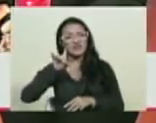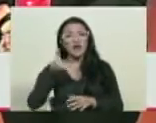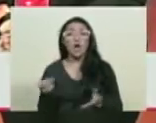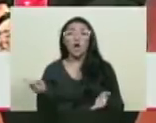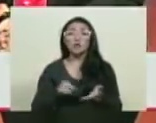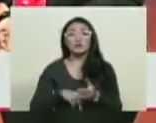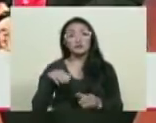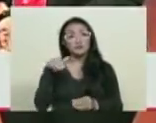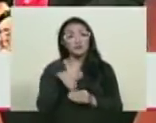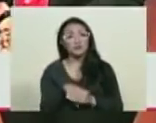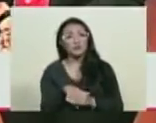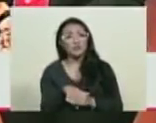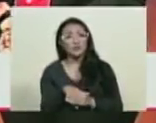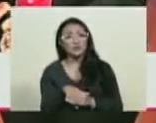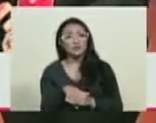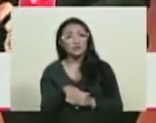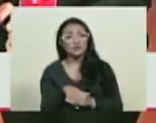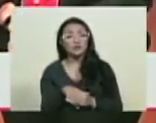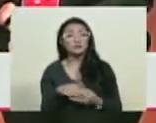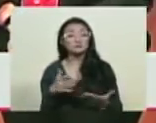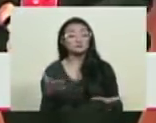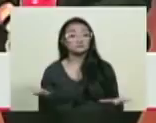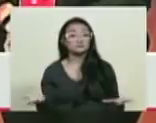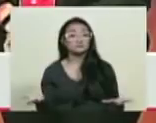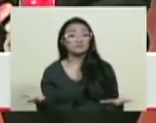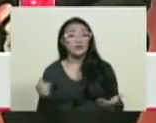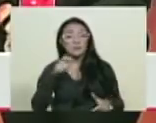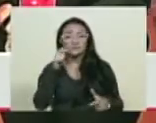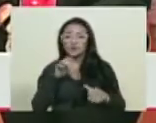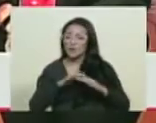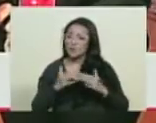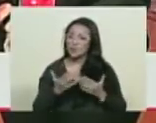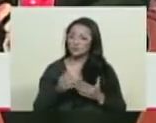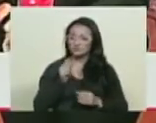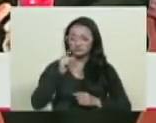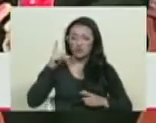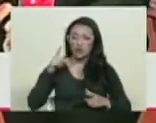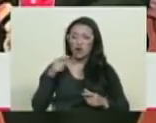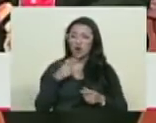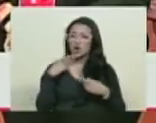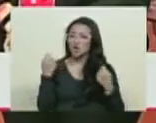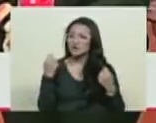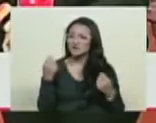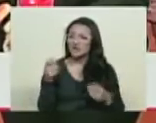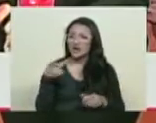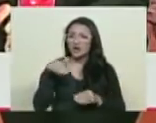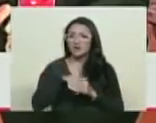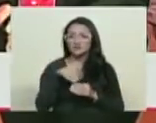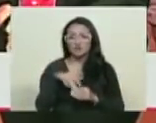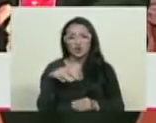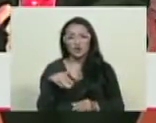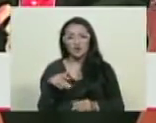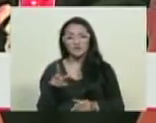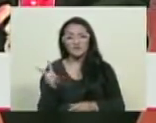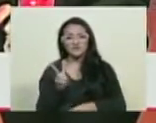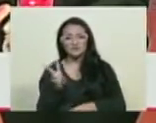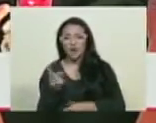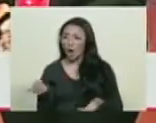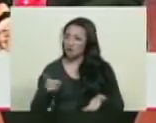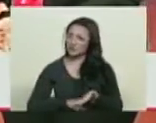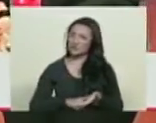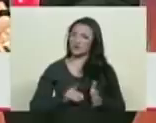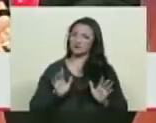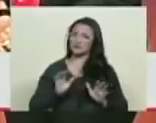vez votando porque la gente en el mundo se sorprende cuando busca las noticias elecciones en venezuela otra vez